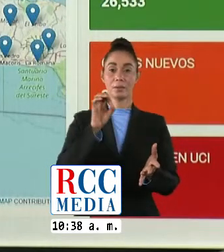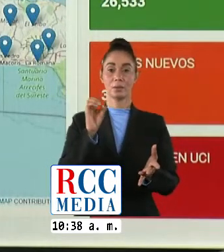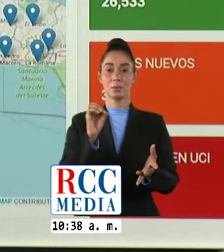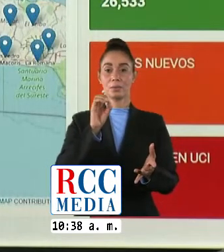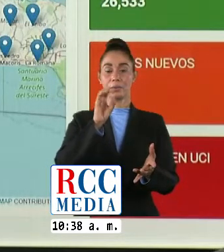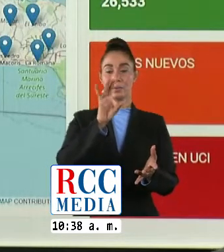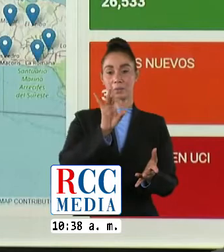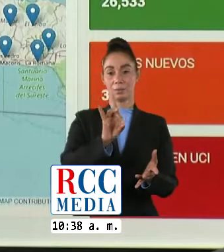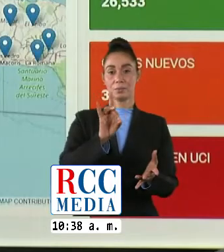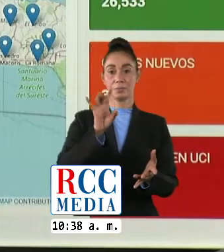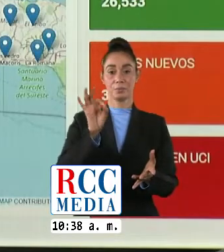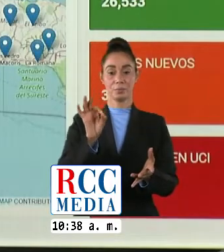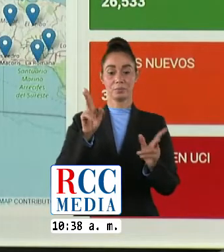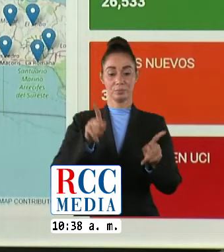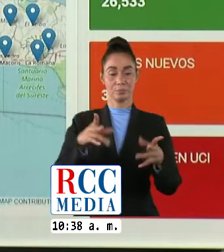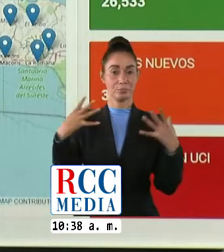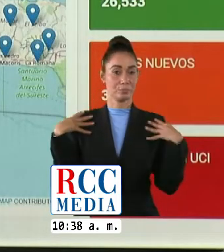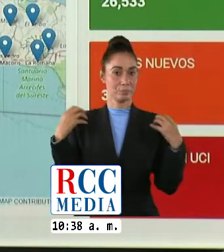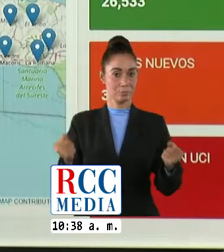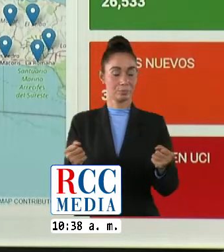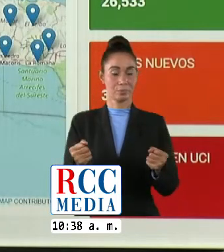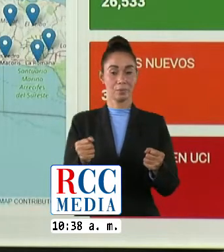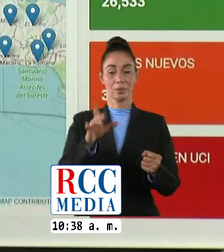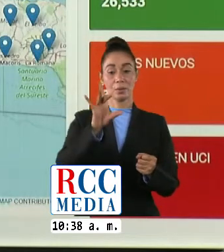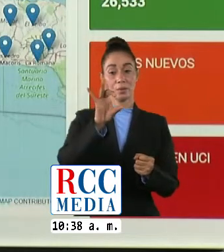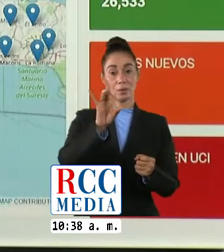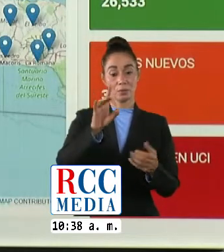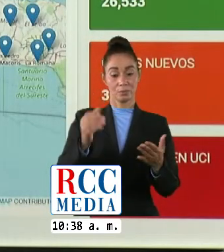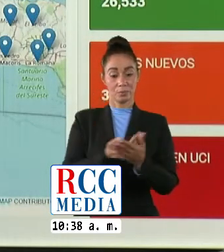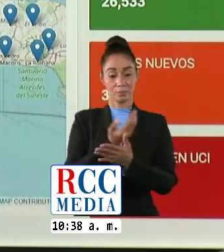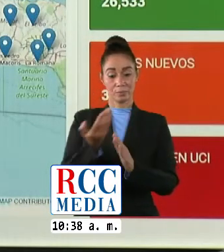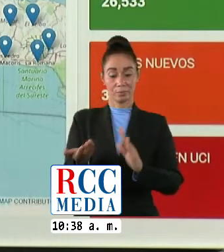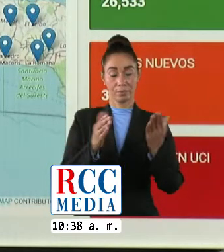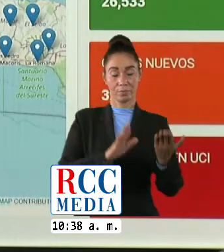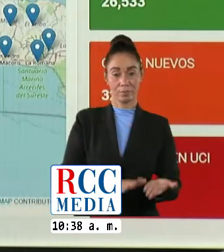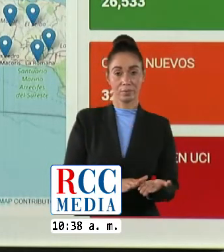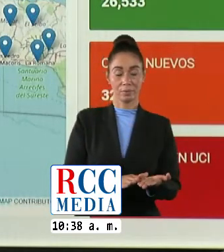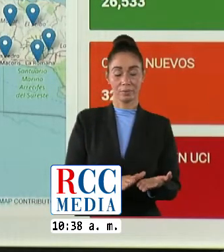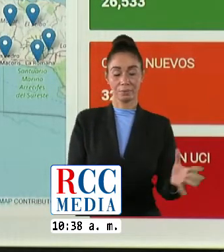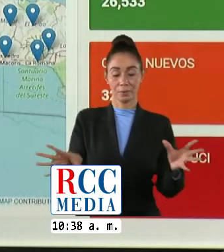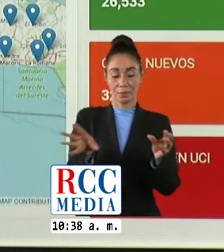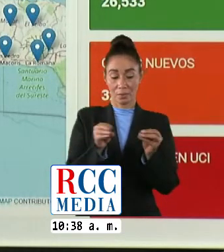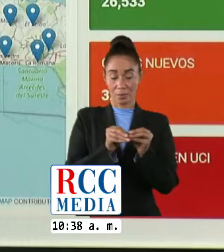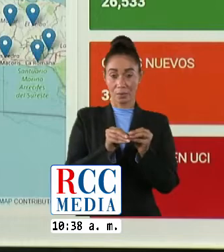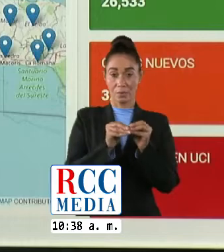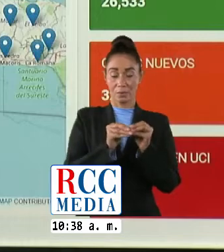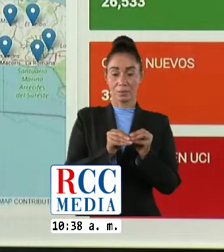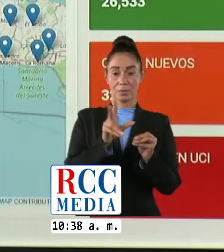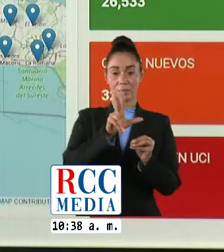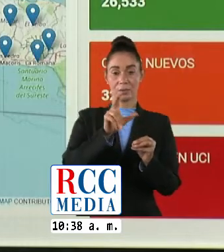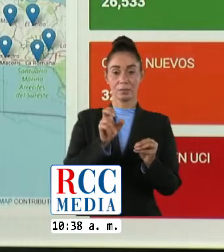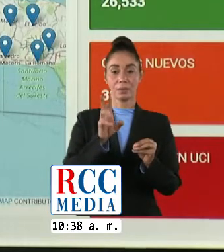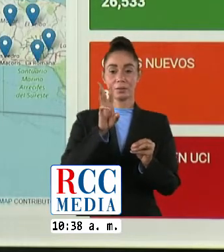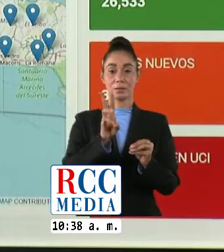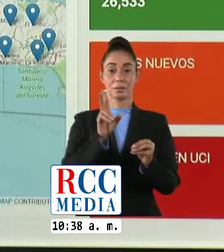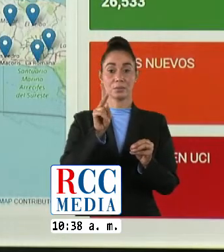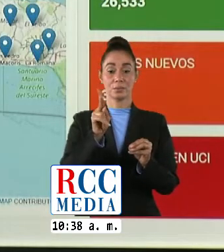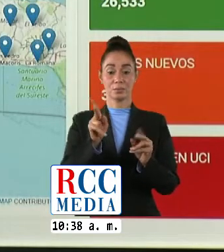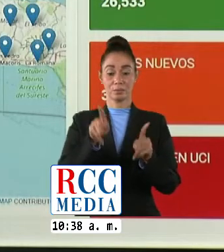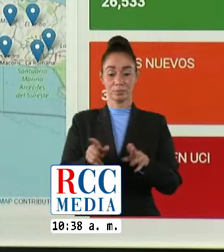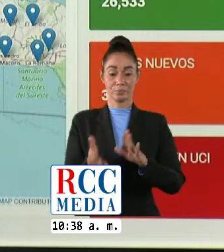1.989 recuperados, 8 fallecimientos nuevos y un acumulado de fallecimientos de